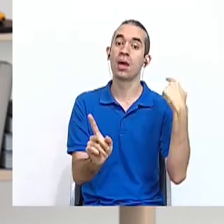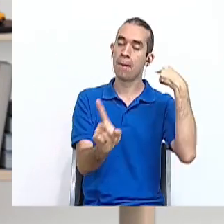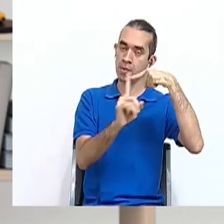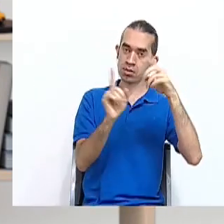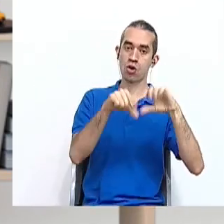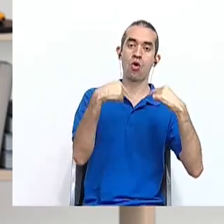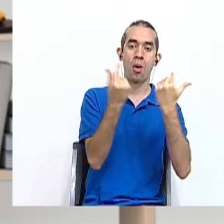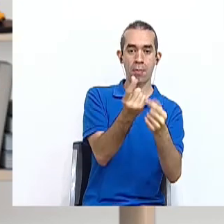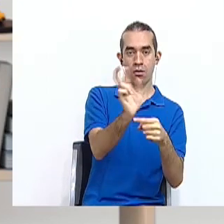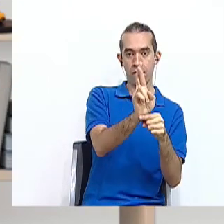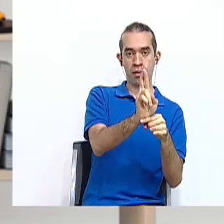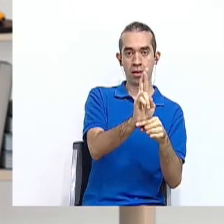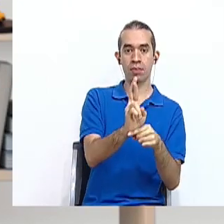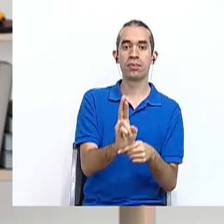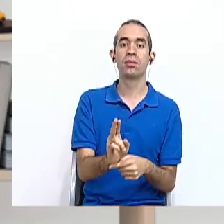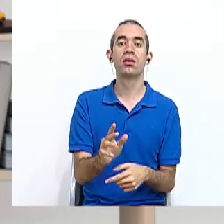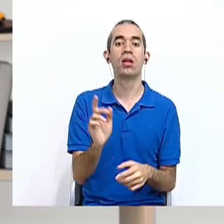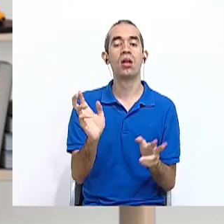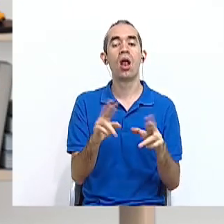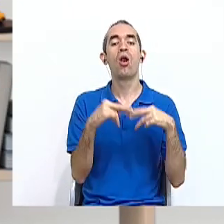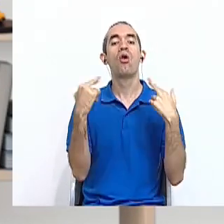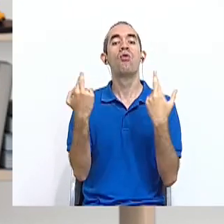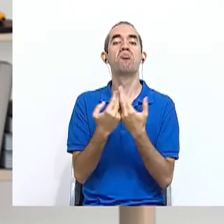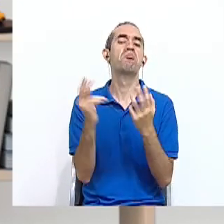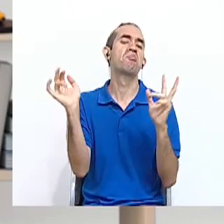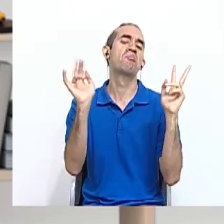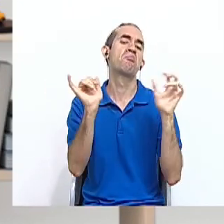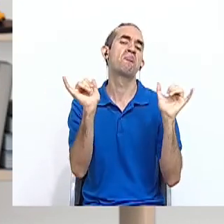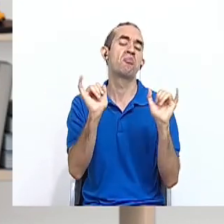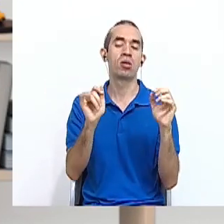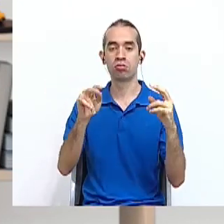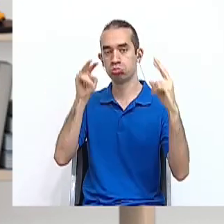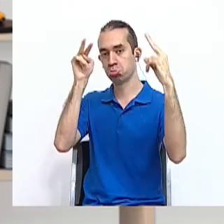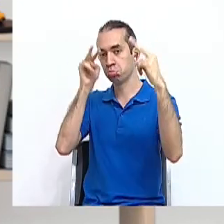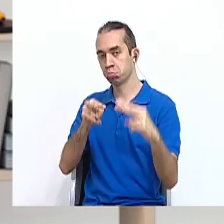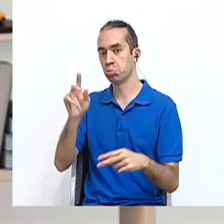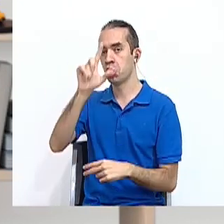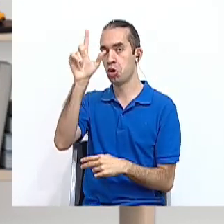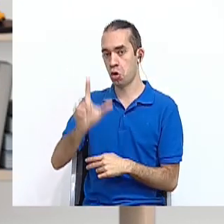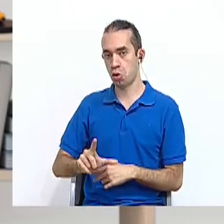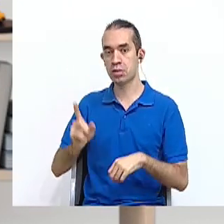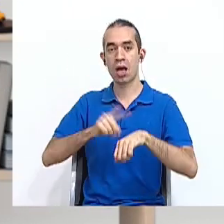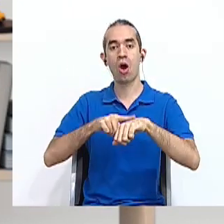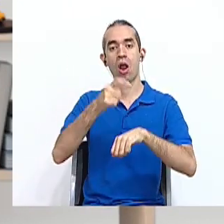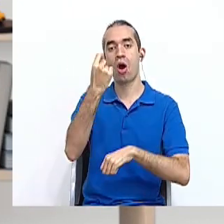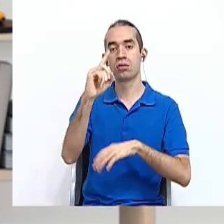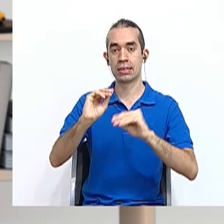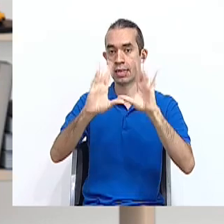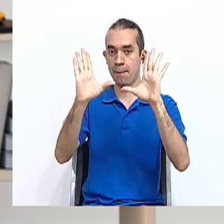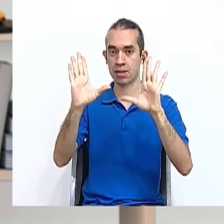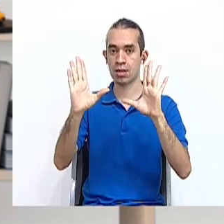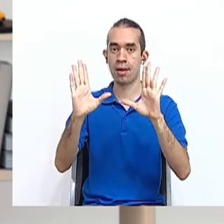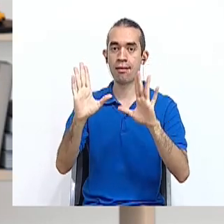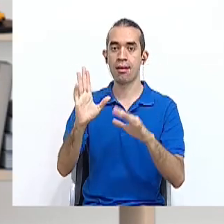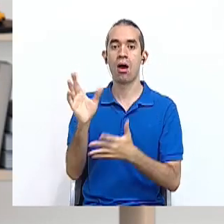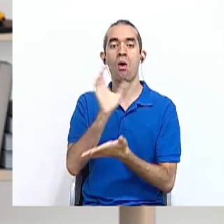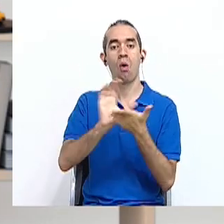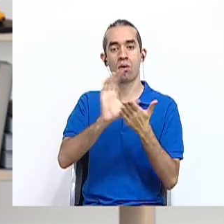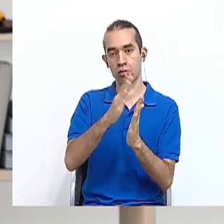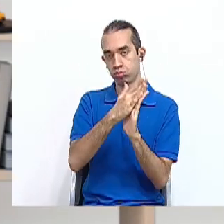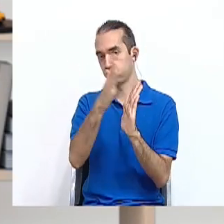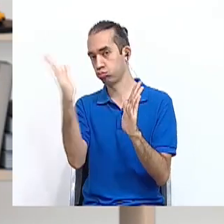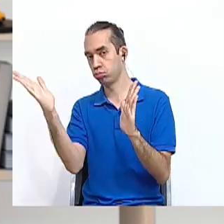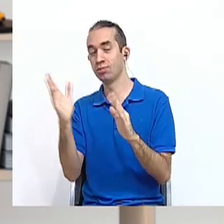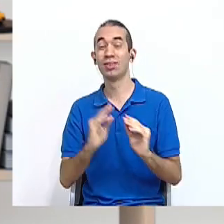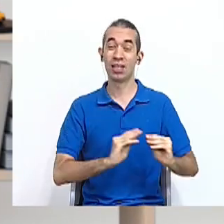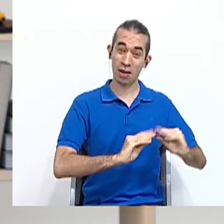del Grupo Repetel, y que nos reunimos con ustedes todos los lunes a partir de las 11 de la mañana en el espacio de secundaria. En